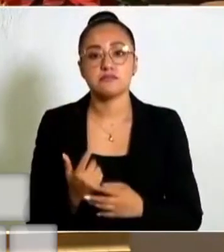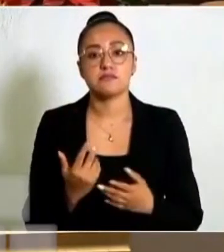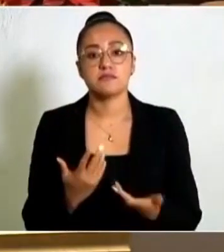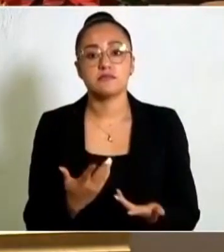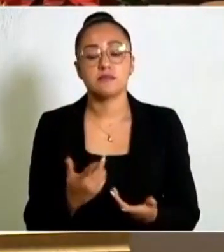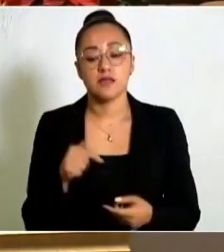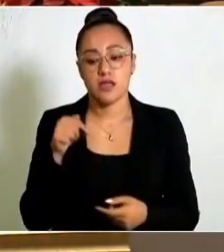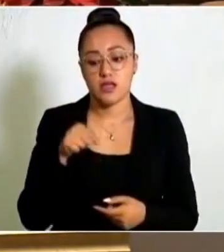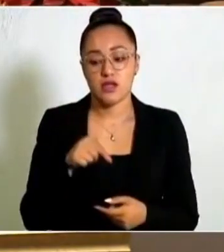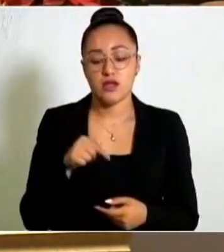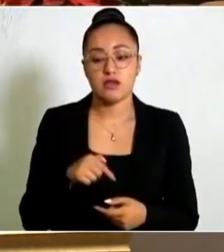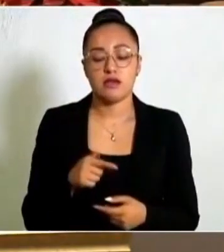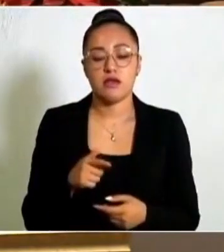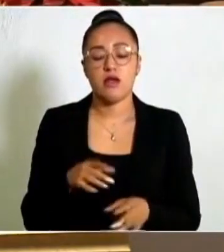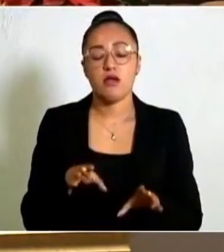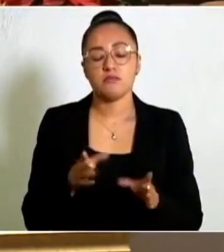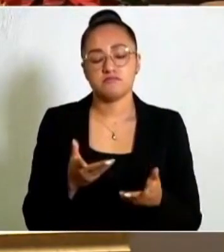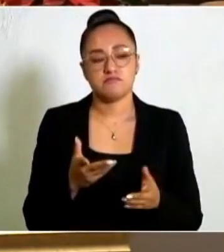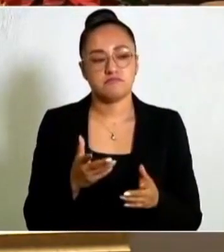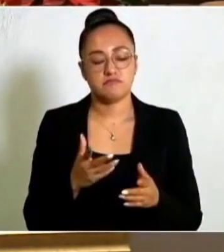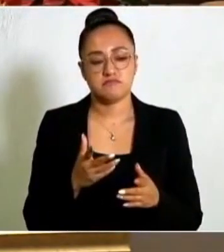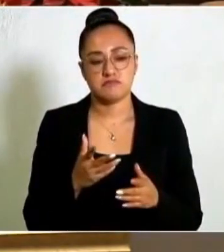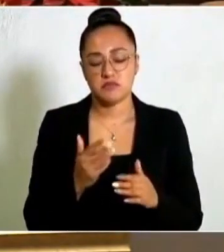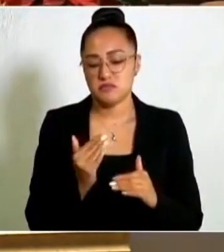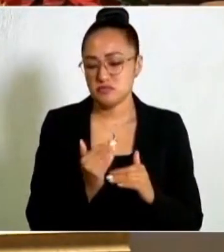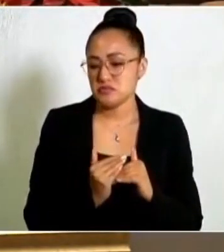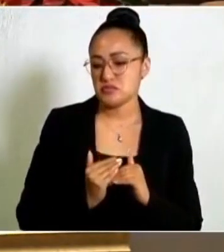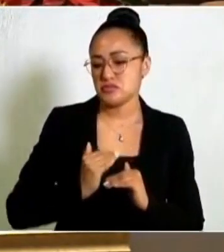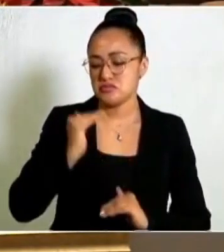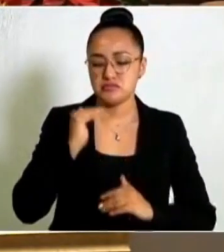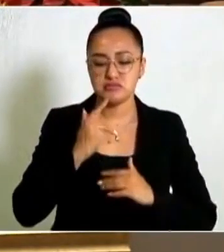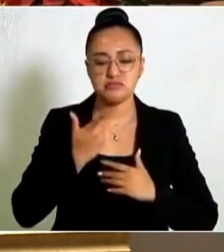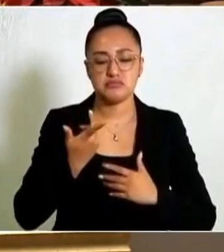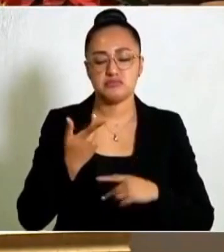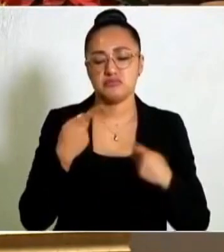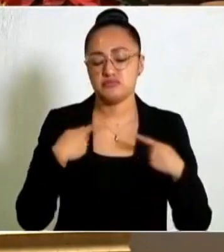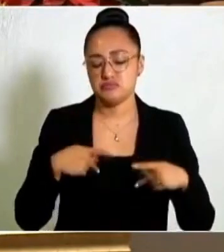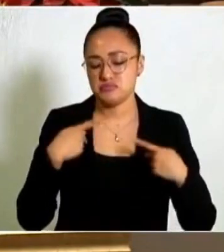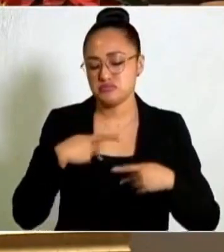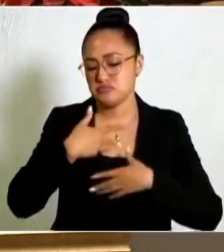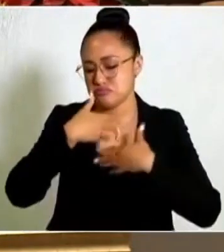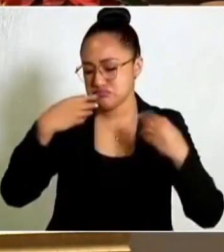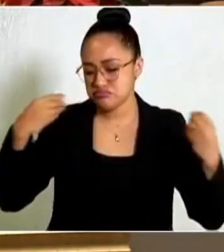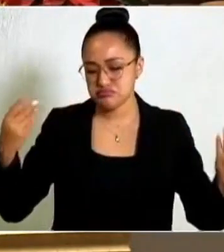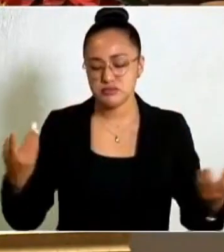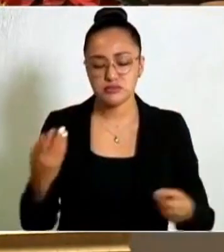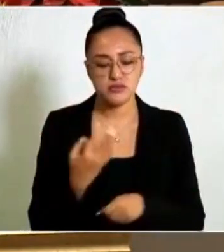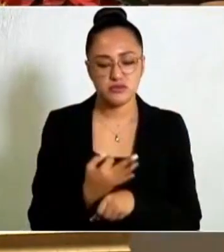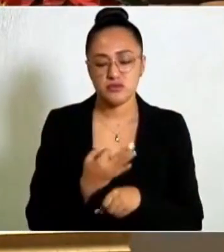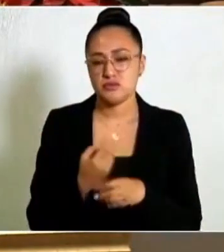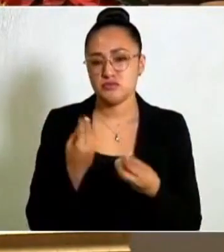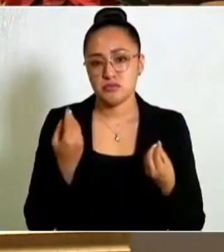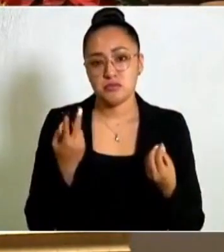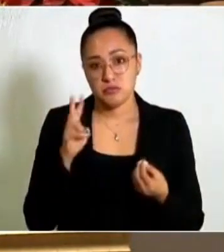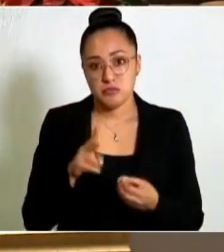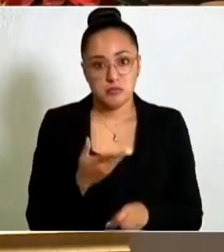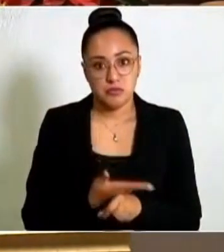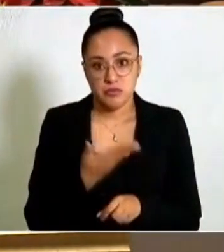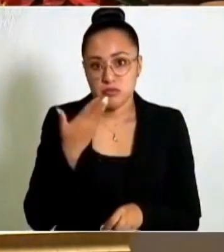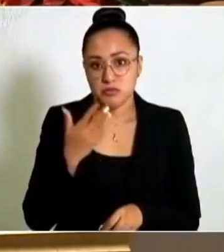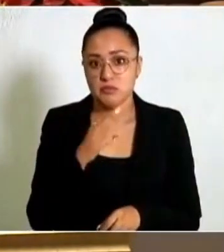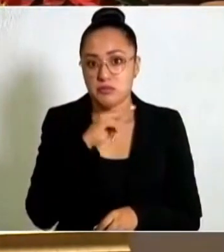que éste está alza esta alza muy muy preocupante